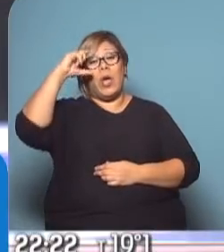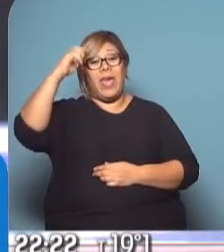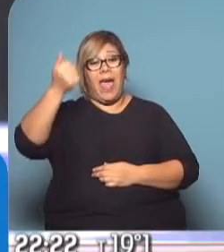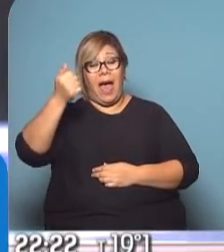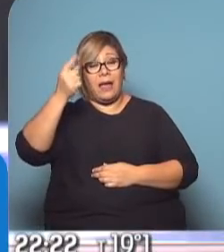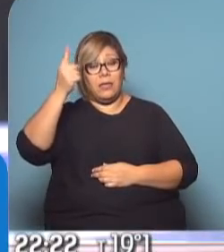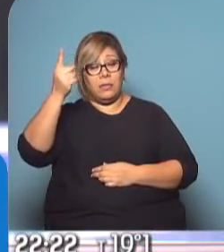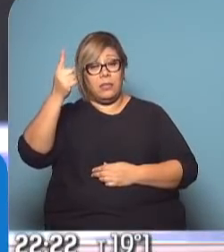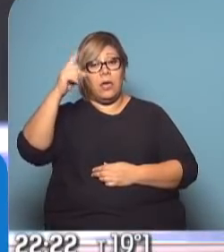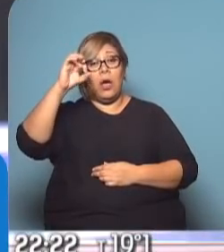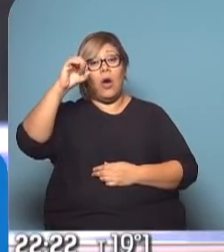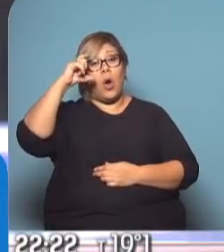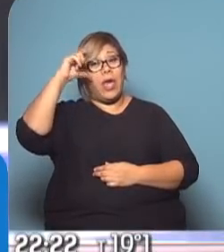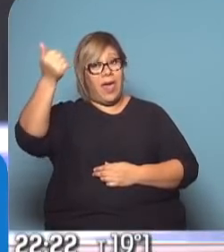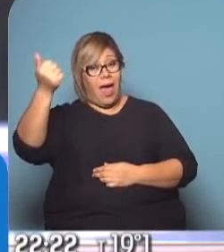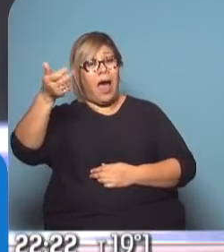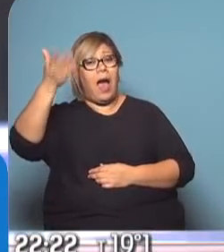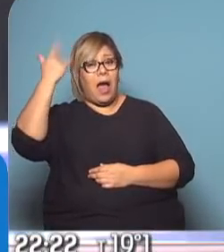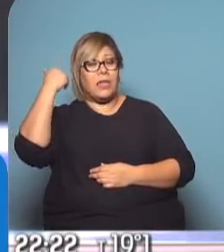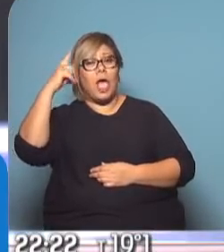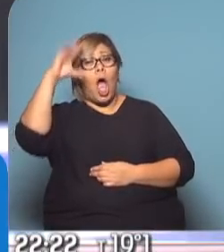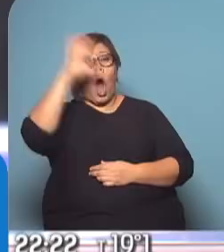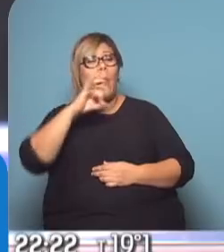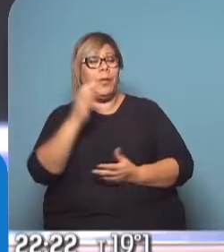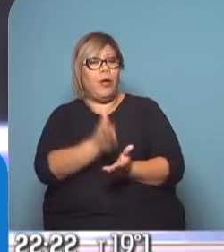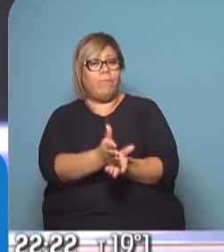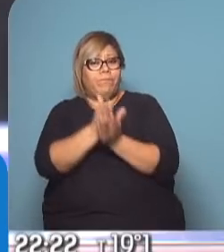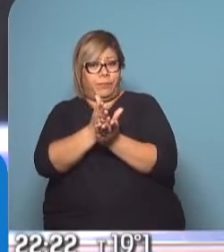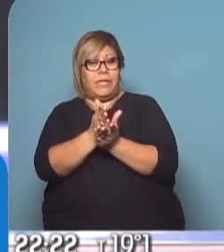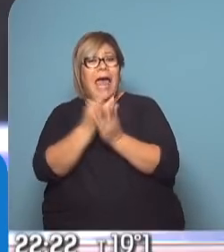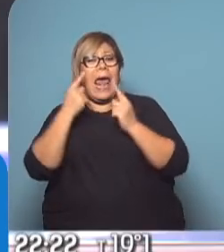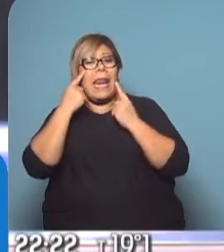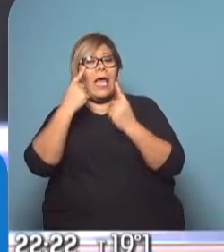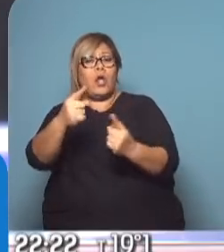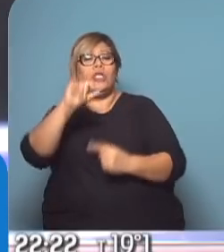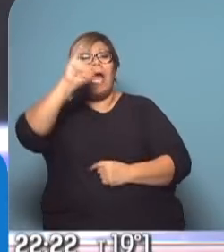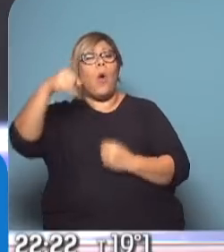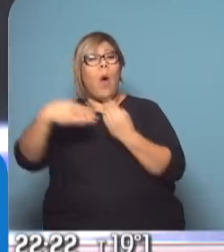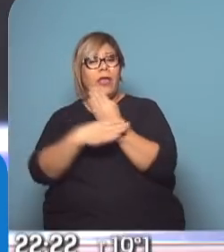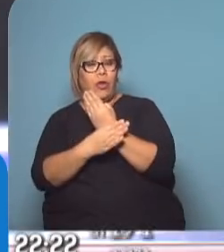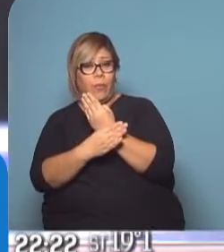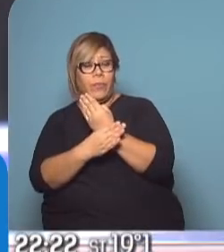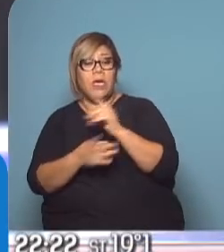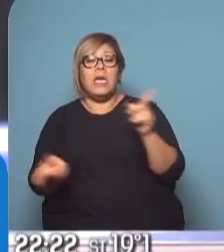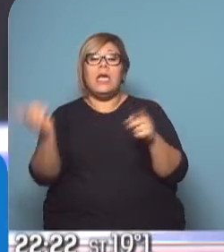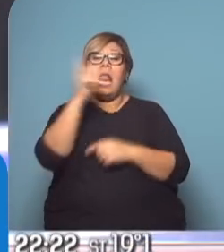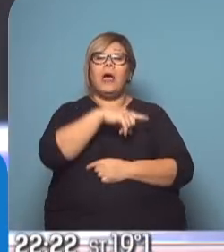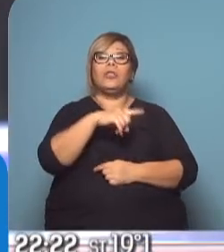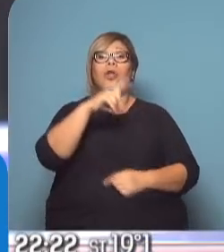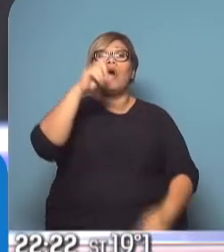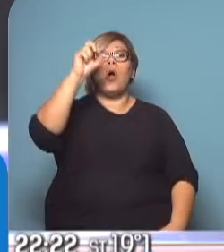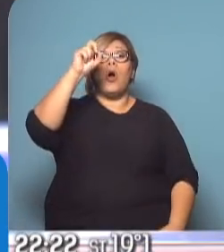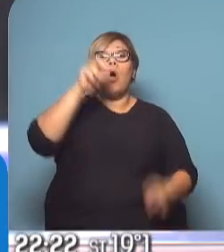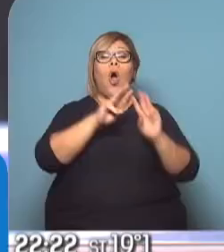el principio se mostró muy dura y reconoce a Guaidó, y Naciones Unidas, donde hoy no